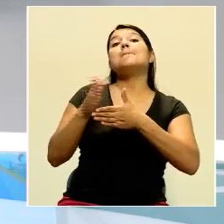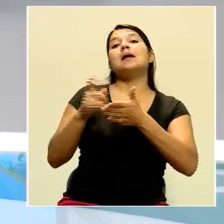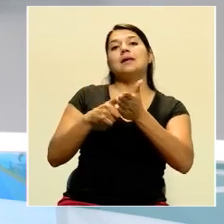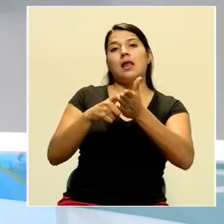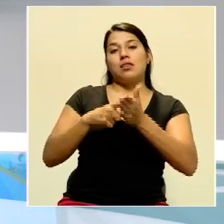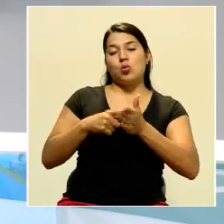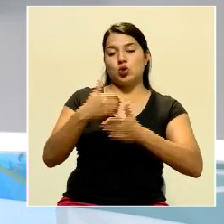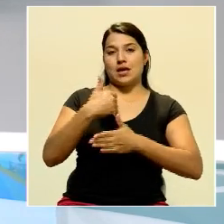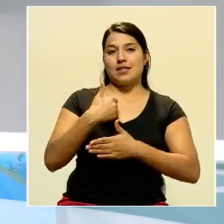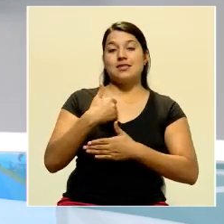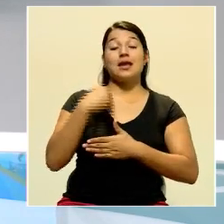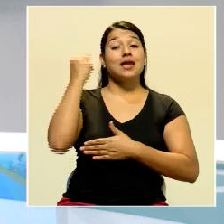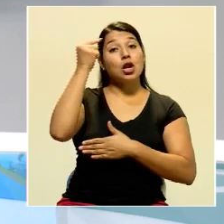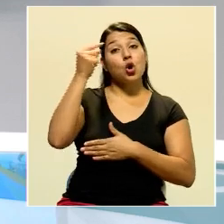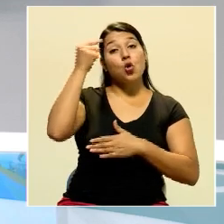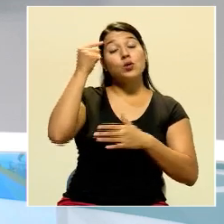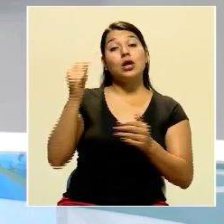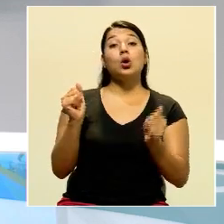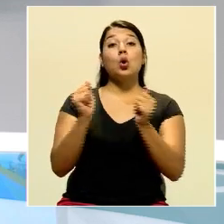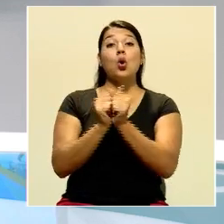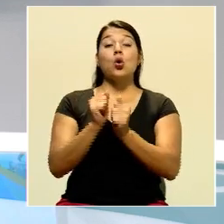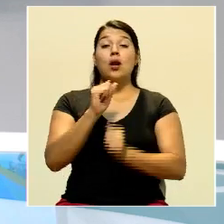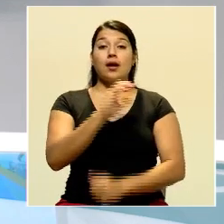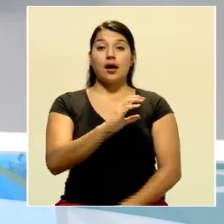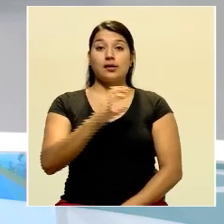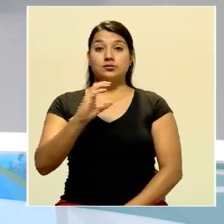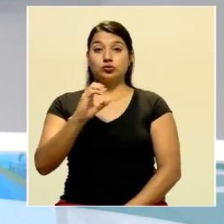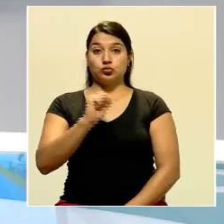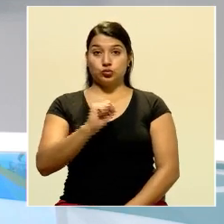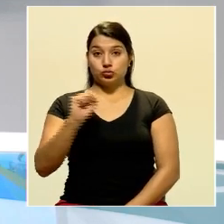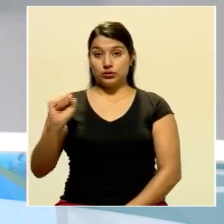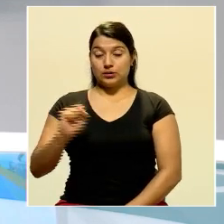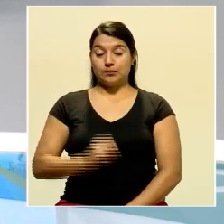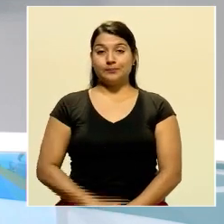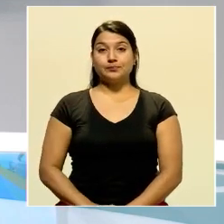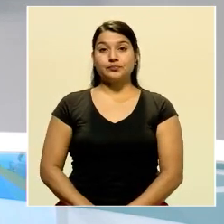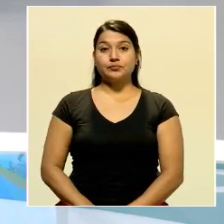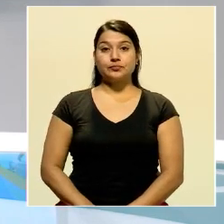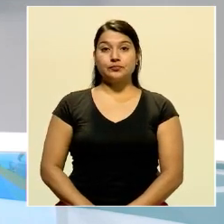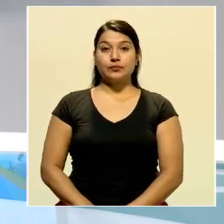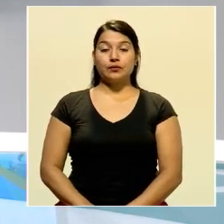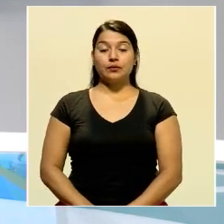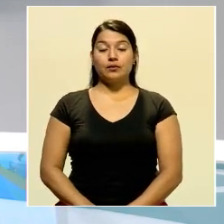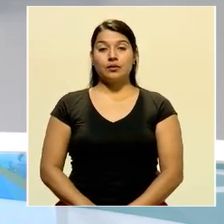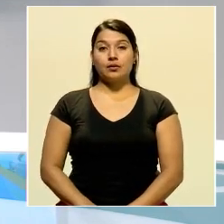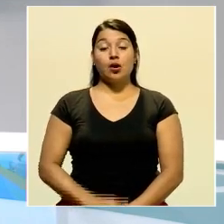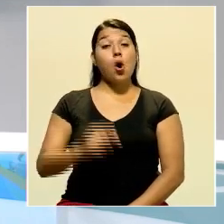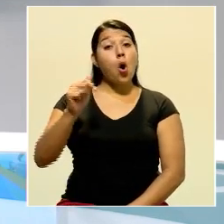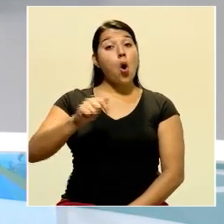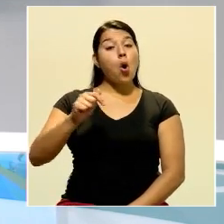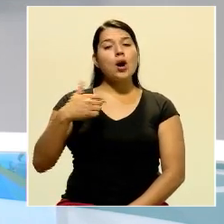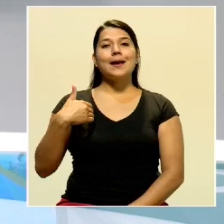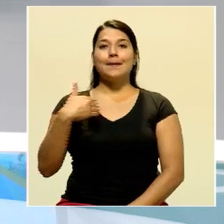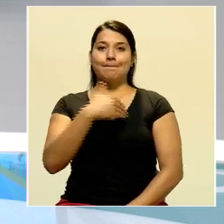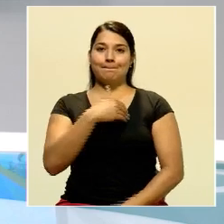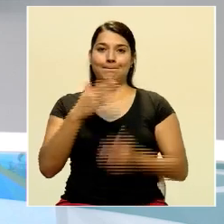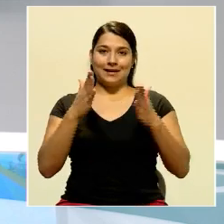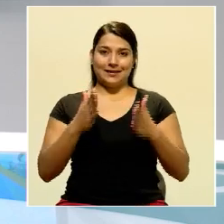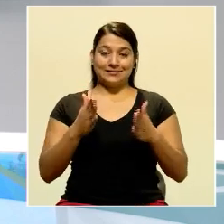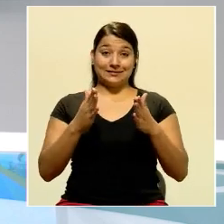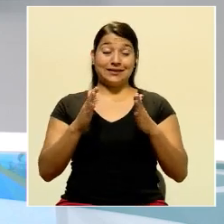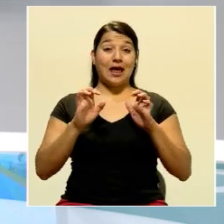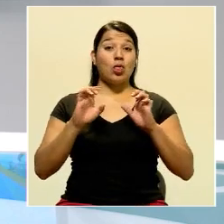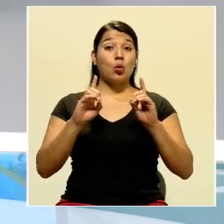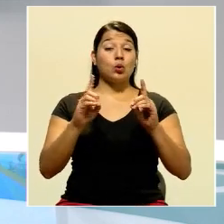el Estado tiene con la Caja Costarricense del Seguro Social. Hoy la ministra de Educación Pública,